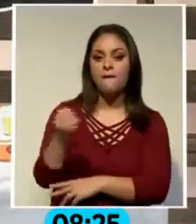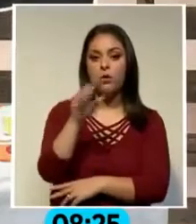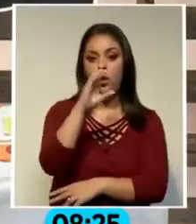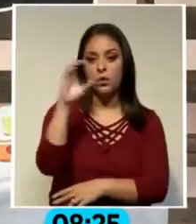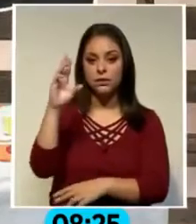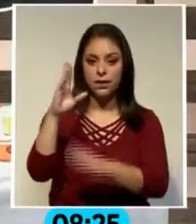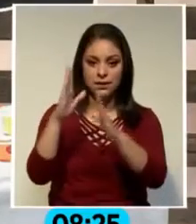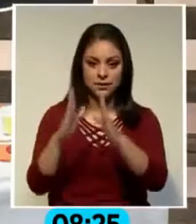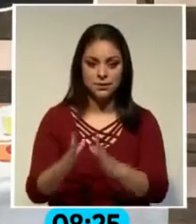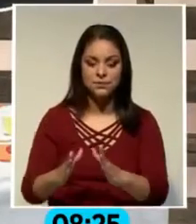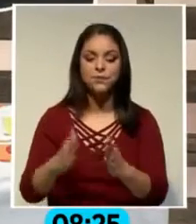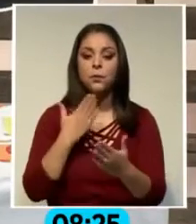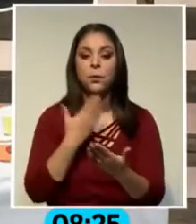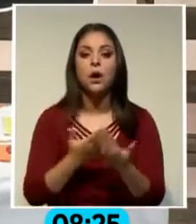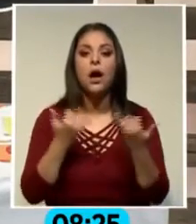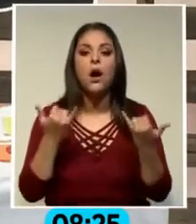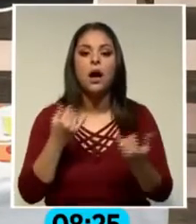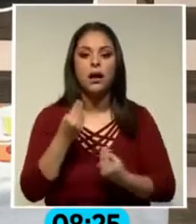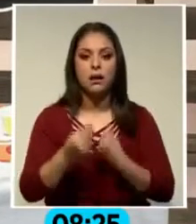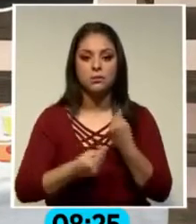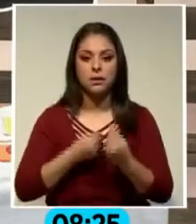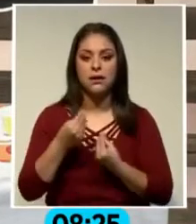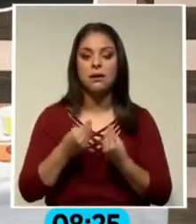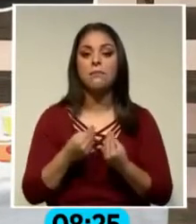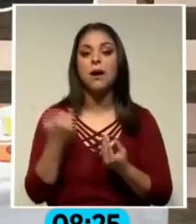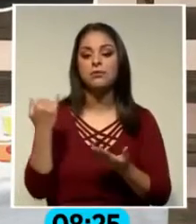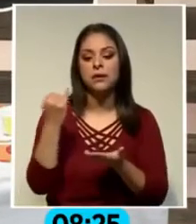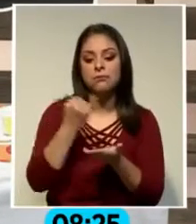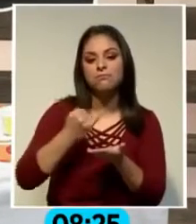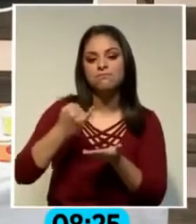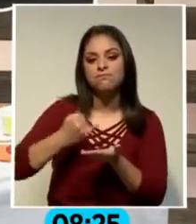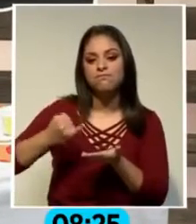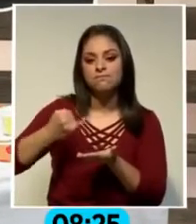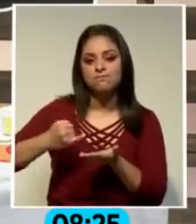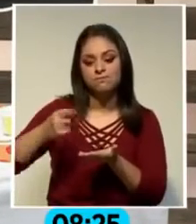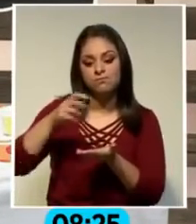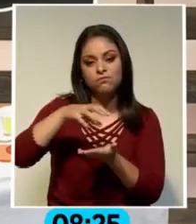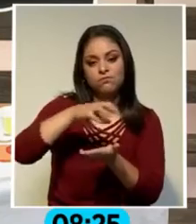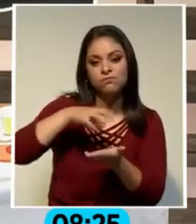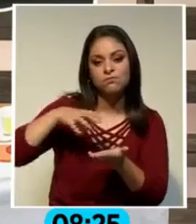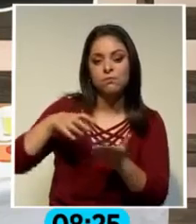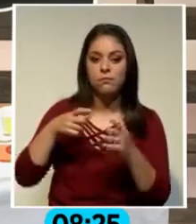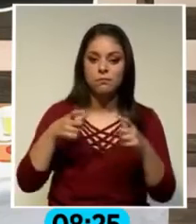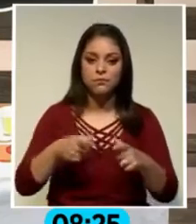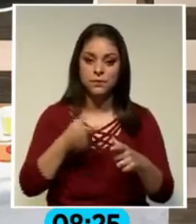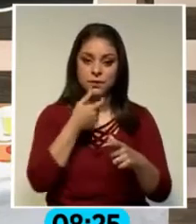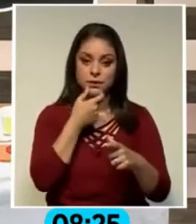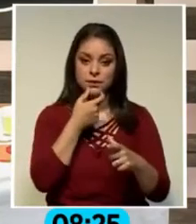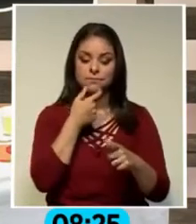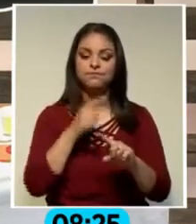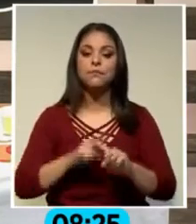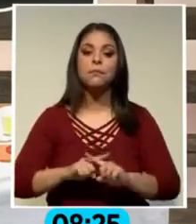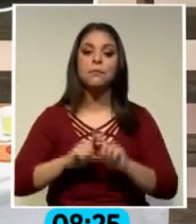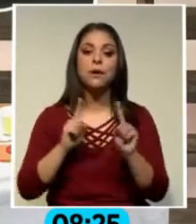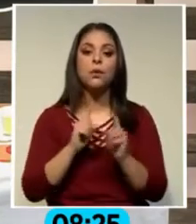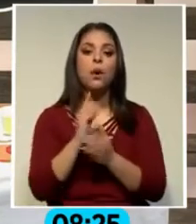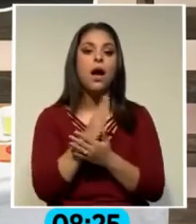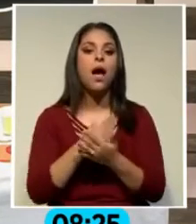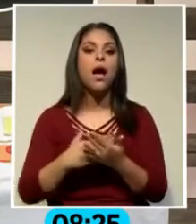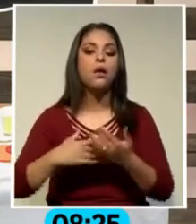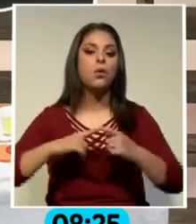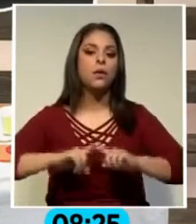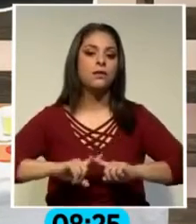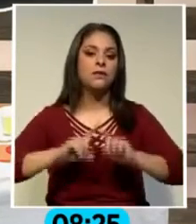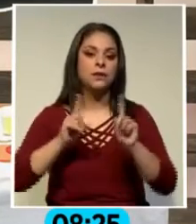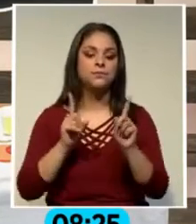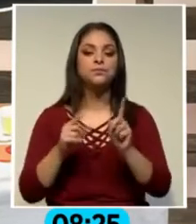¿Ahora qué vamos a hacer? Vamos a decorar estas galletas, pero vamos a decorarlas con algo que es diferente. Por aquí tenemos, que trajimos